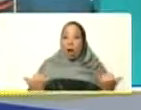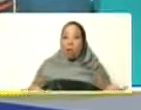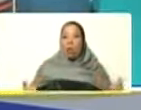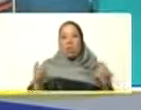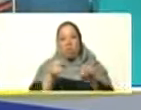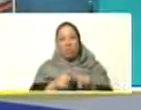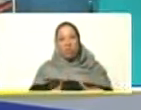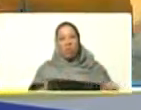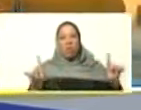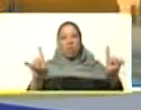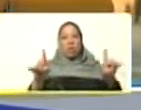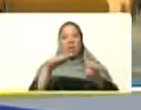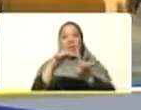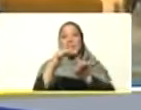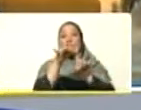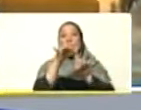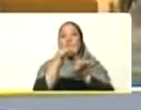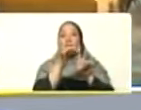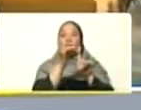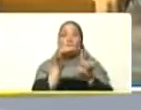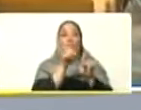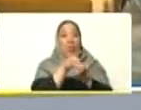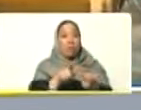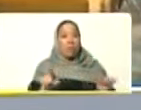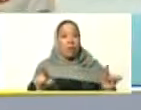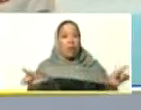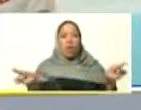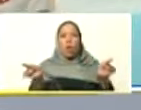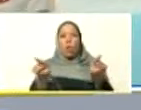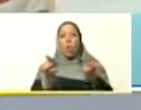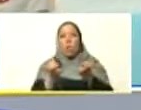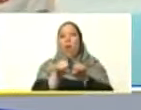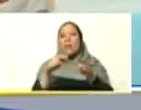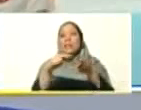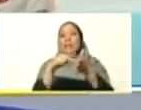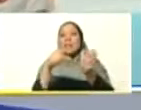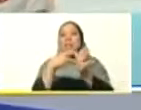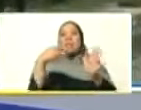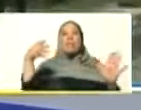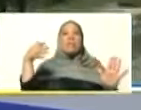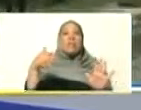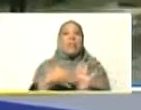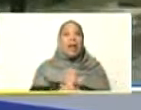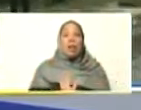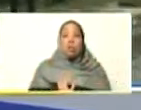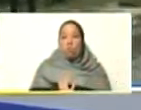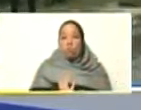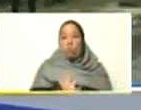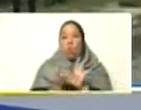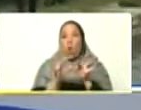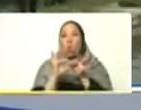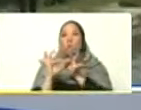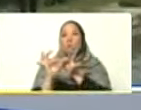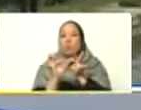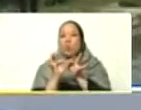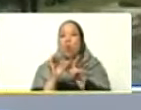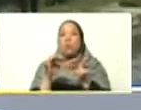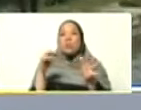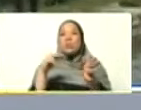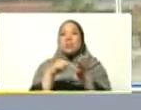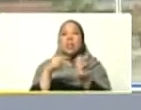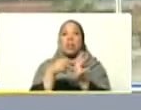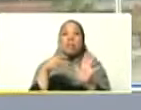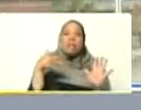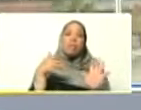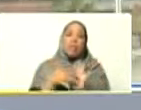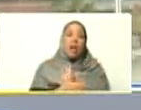pero con el mismo concepto social, el mismo concepto de unión, las